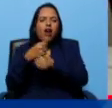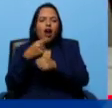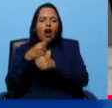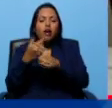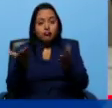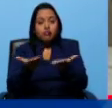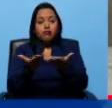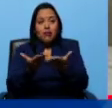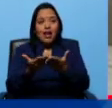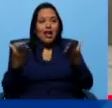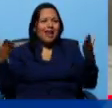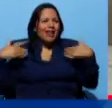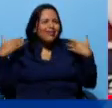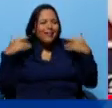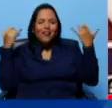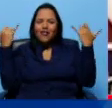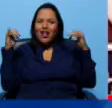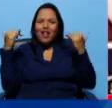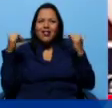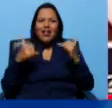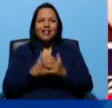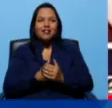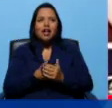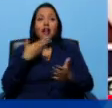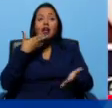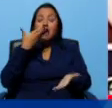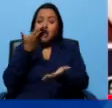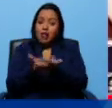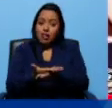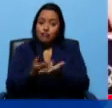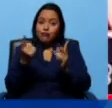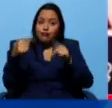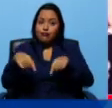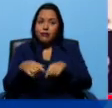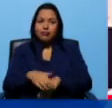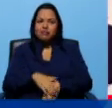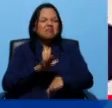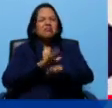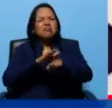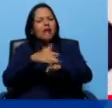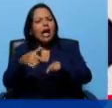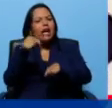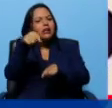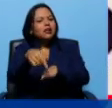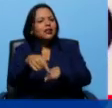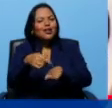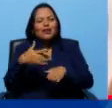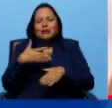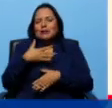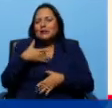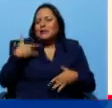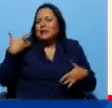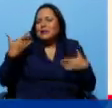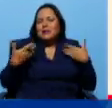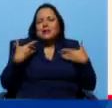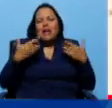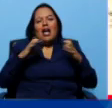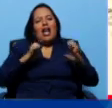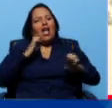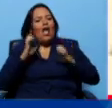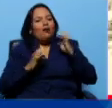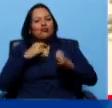educativo estamos de fiesta dándole las gracias, porque de verdad ha sido un regocijo para